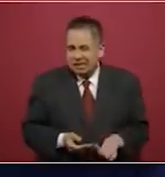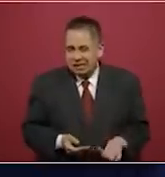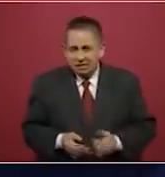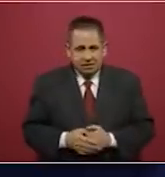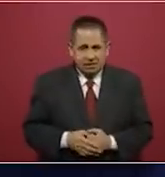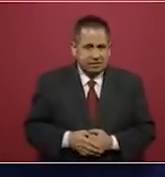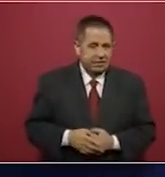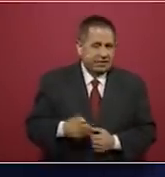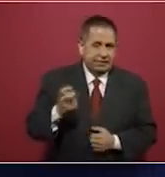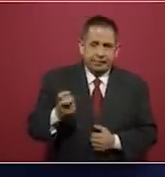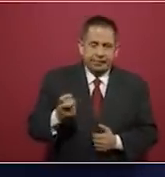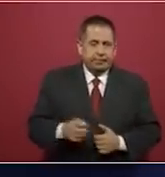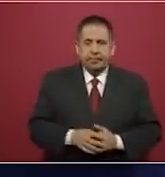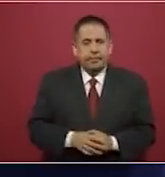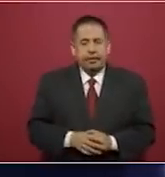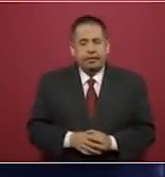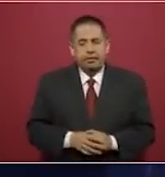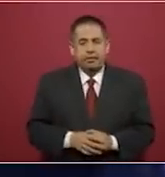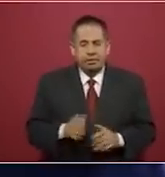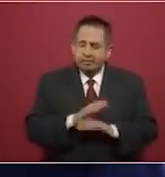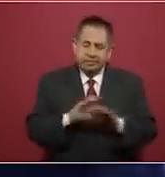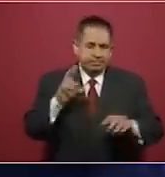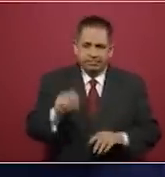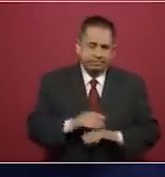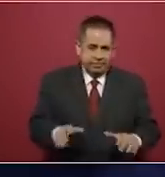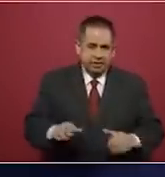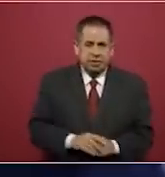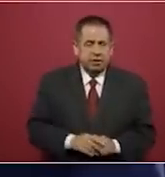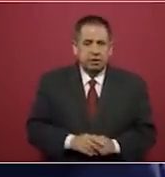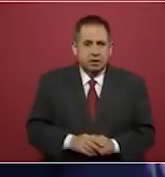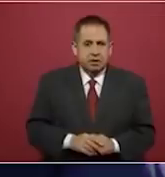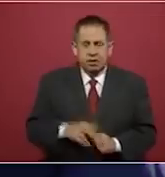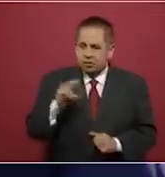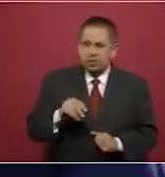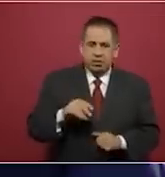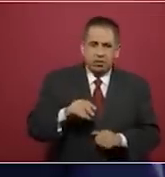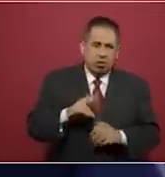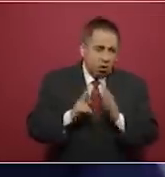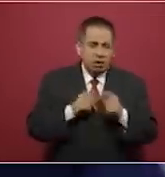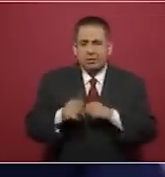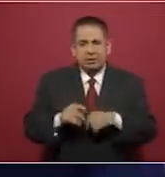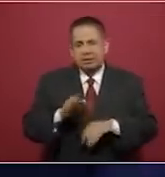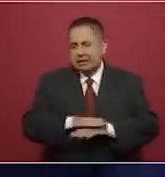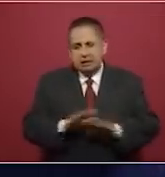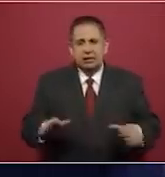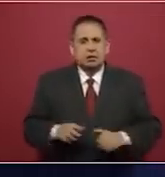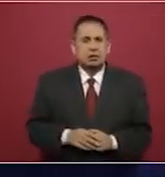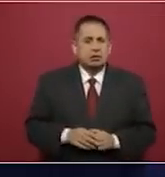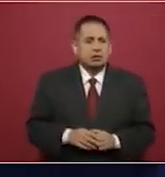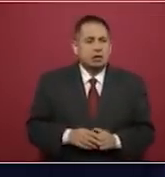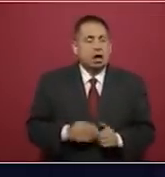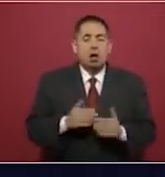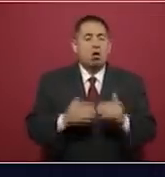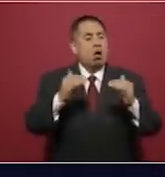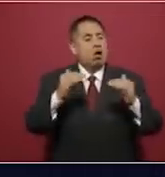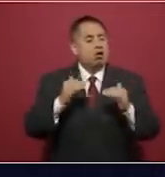eso ya no nunca más ahora se van a atender